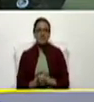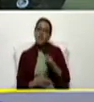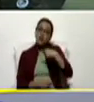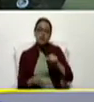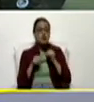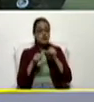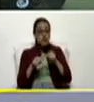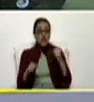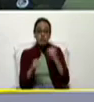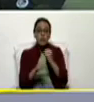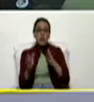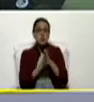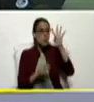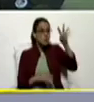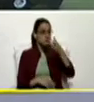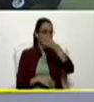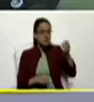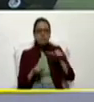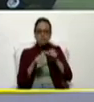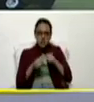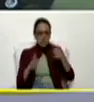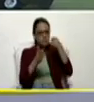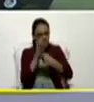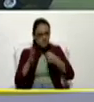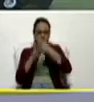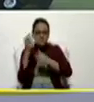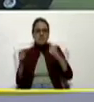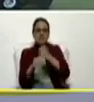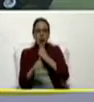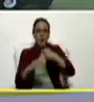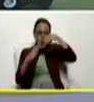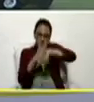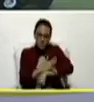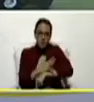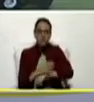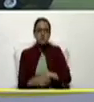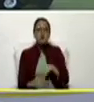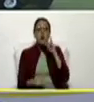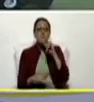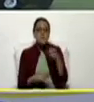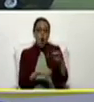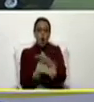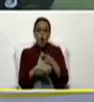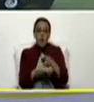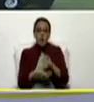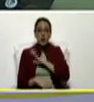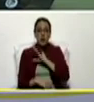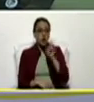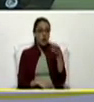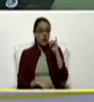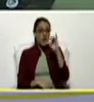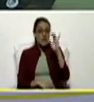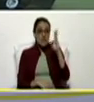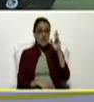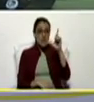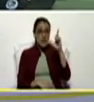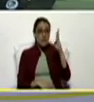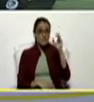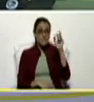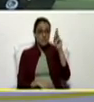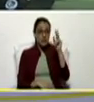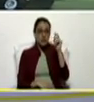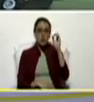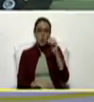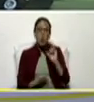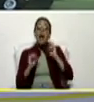agenda de trabajo permanente trabajo intenso el gobernador Gilberto pinto Ya esta hora deben estar